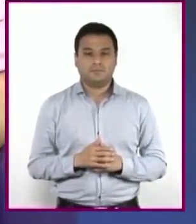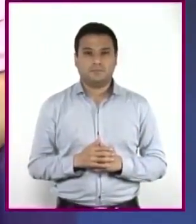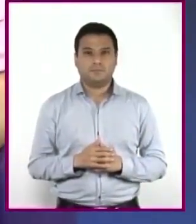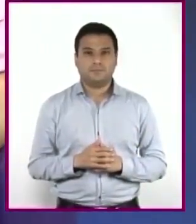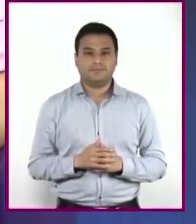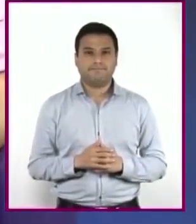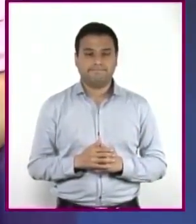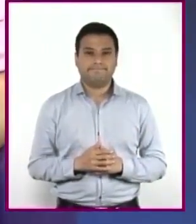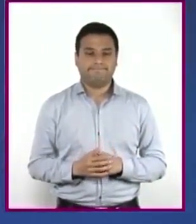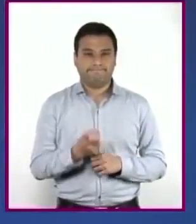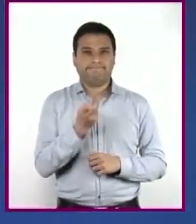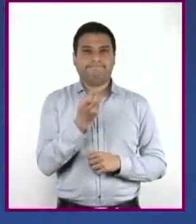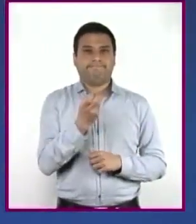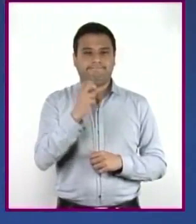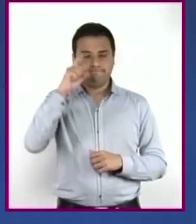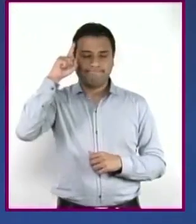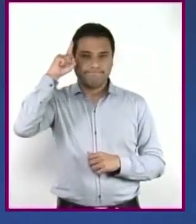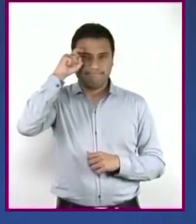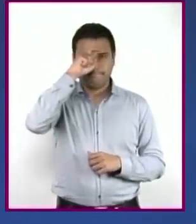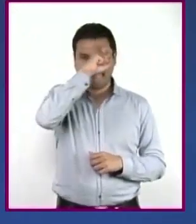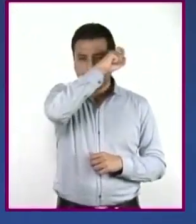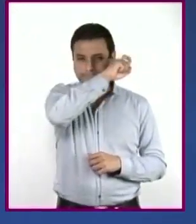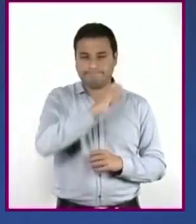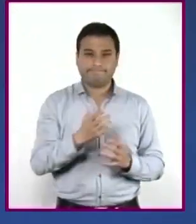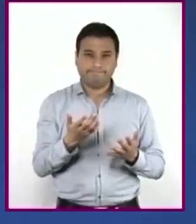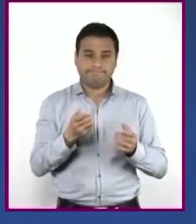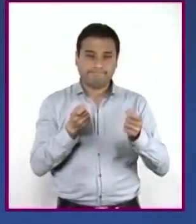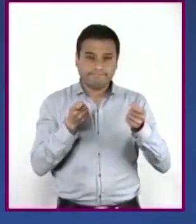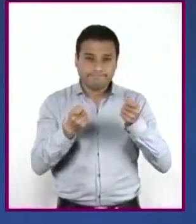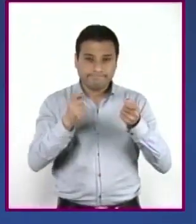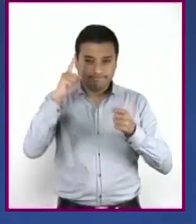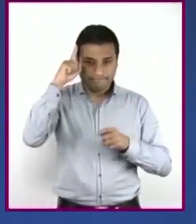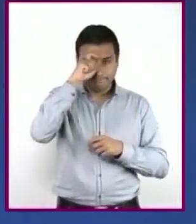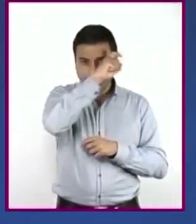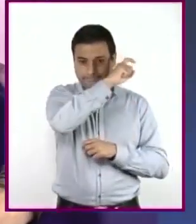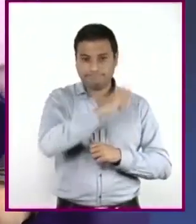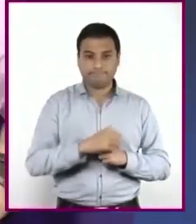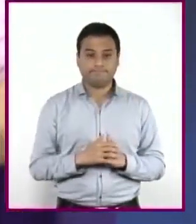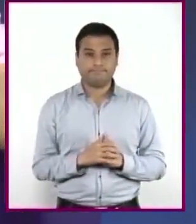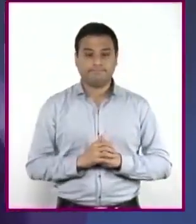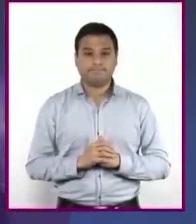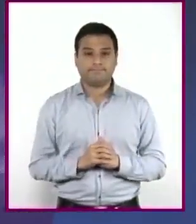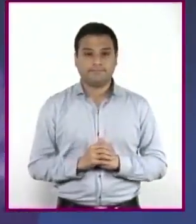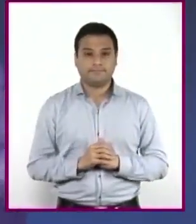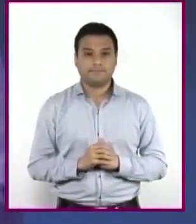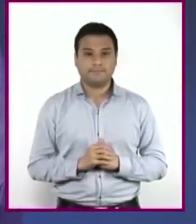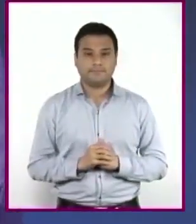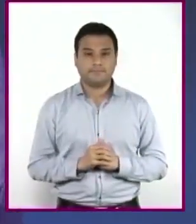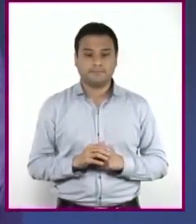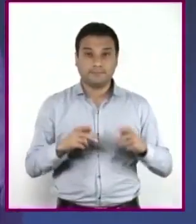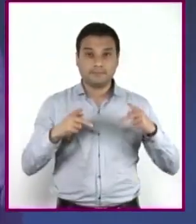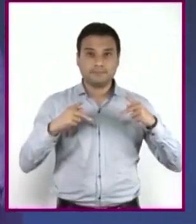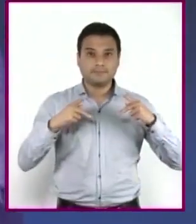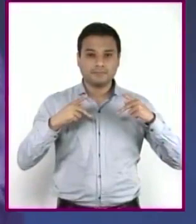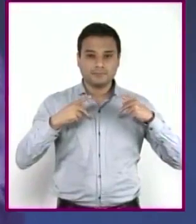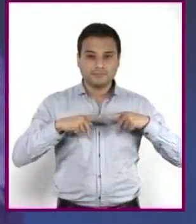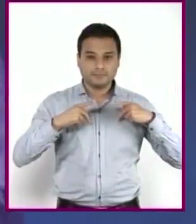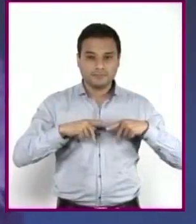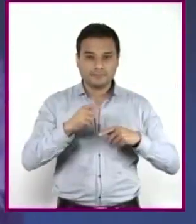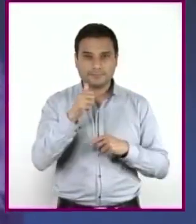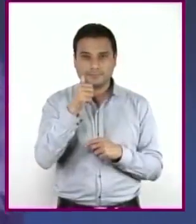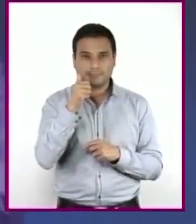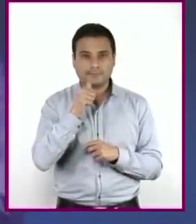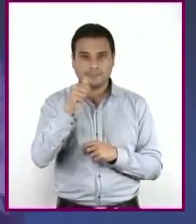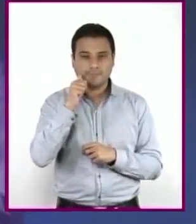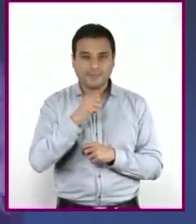Entonces, algo difícil de manejar, siento. Las personas buscan siempre la manera de salirse